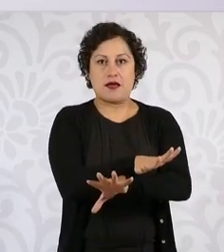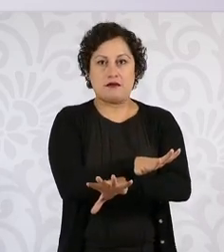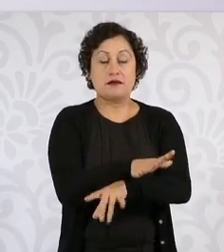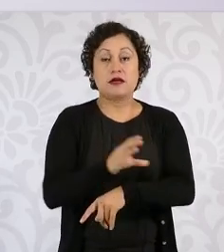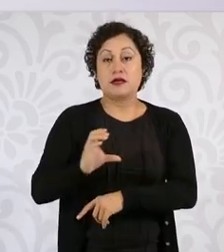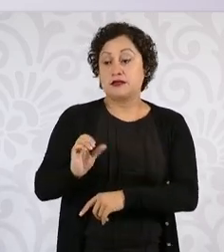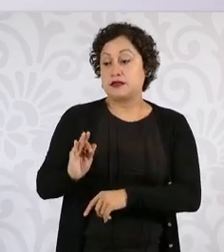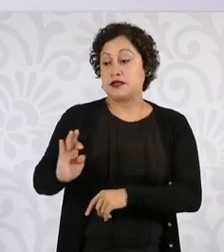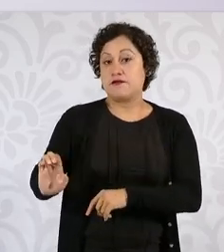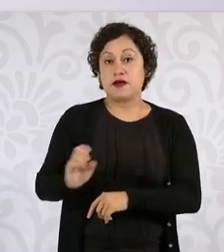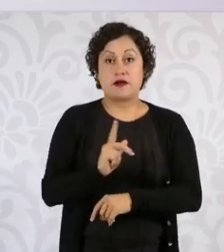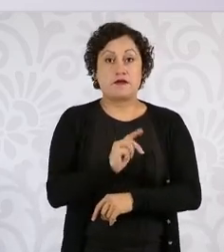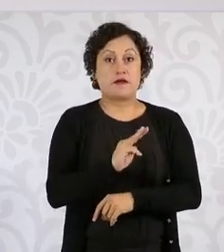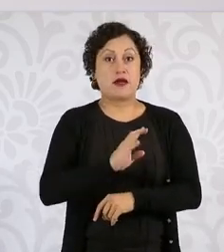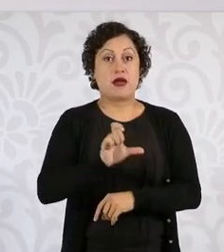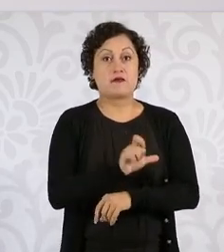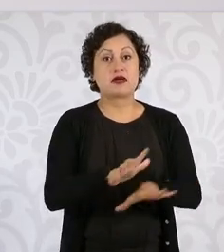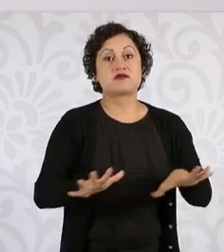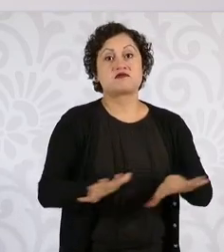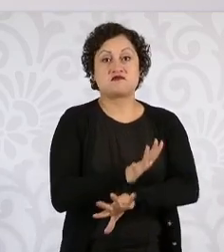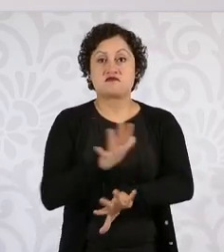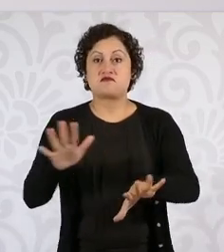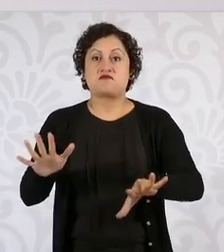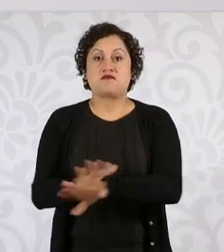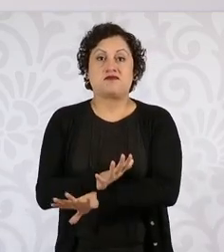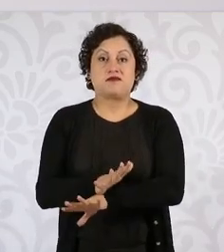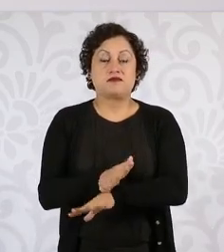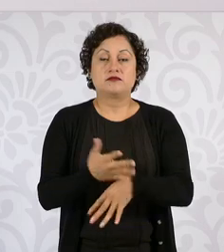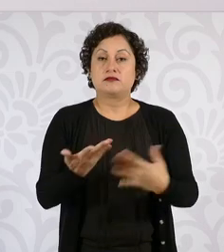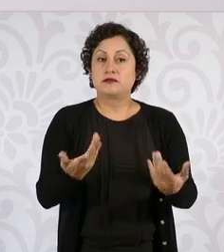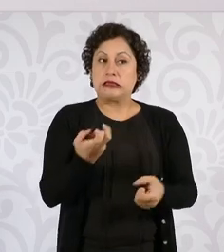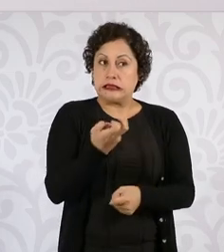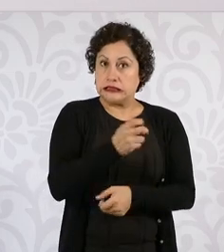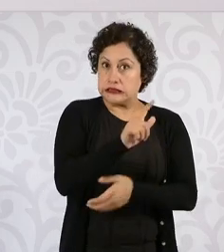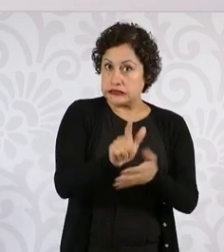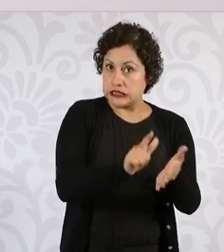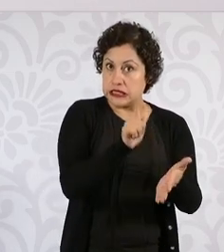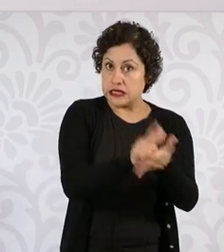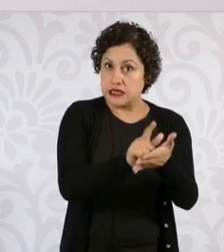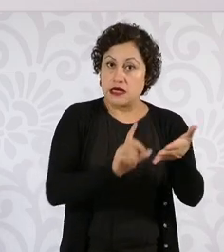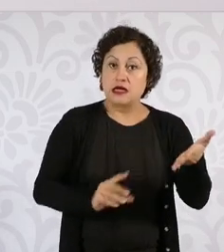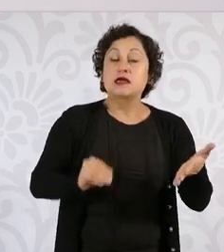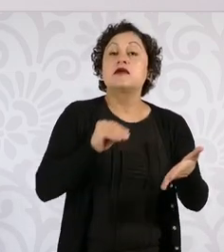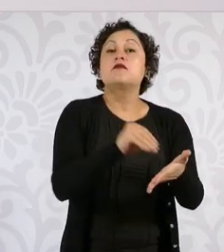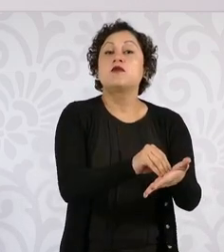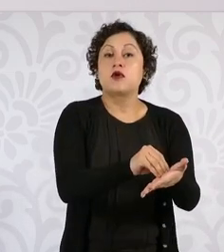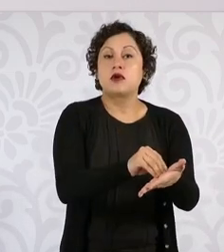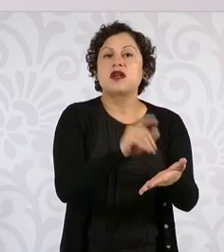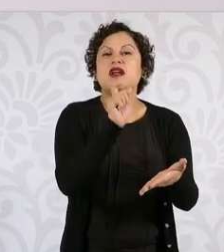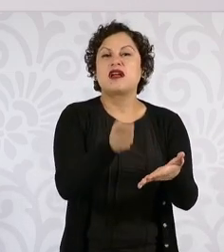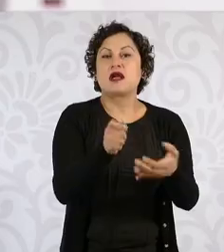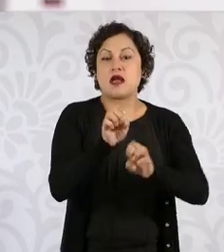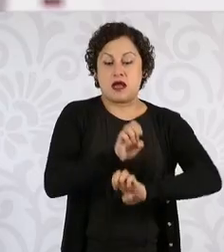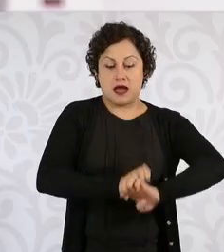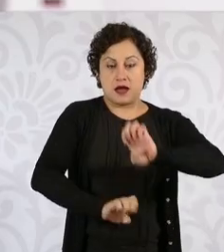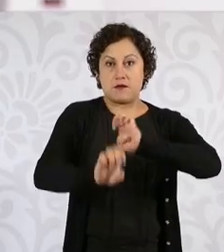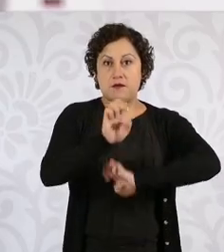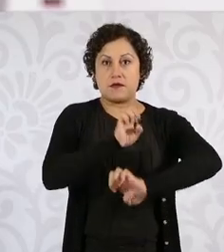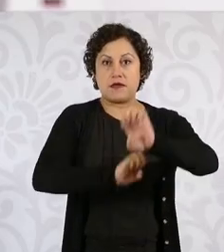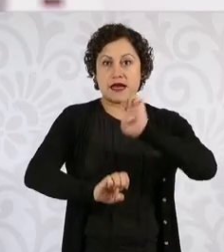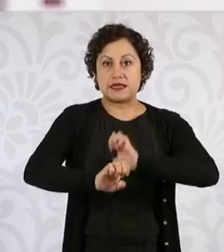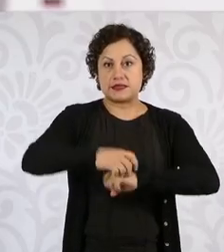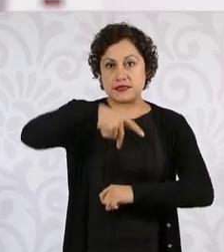y de Pemex. ¿Cuál es la característica? Le ponen a las empresas, en vez de ser empresas